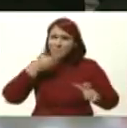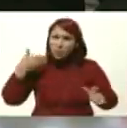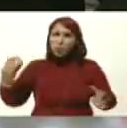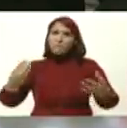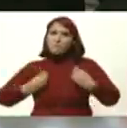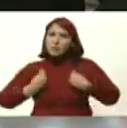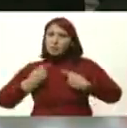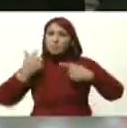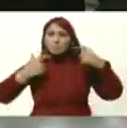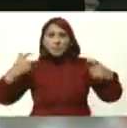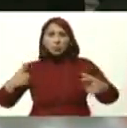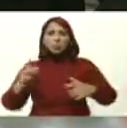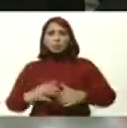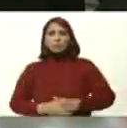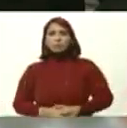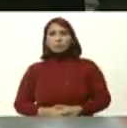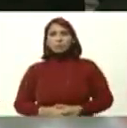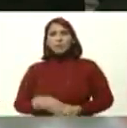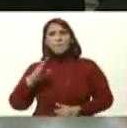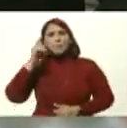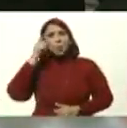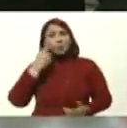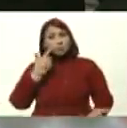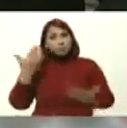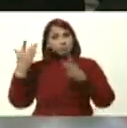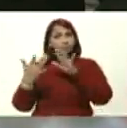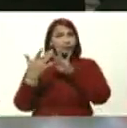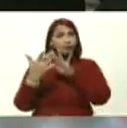vida de la gente. Boris, adelante.